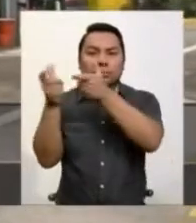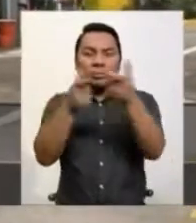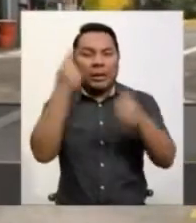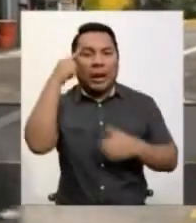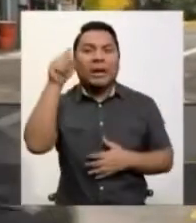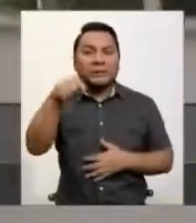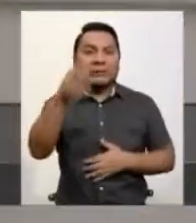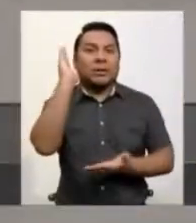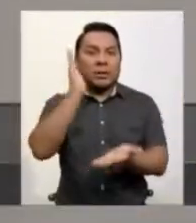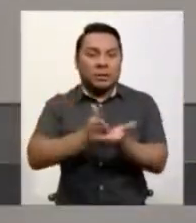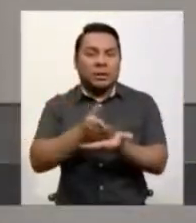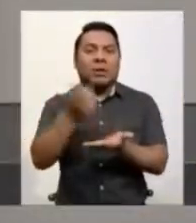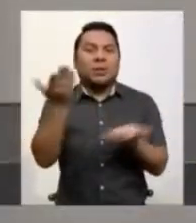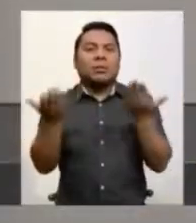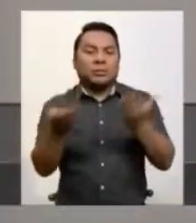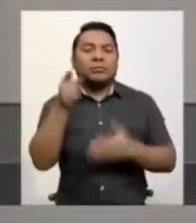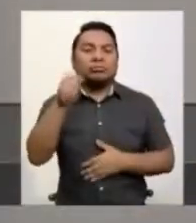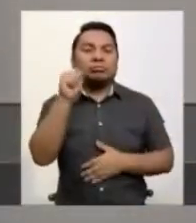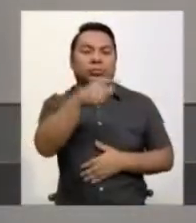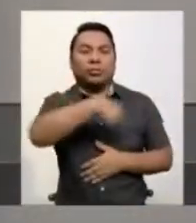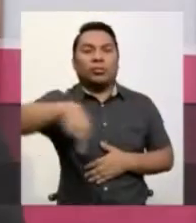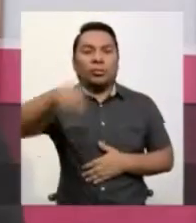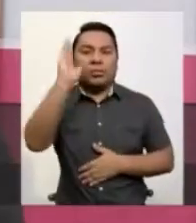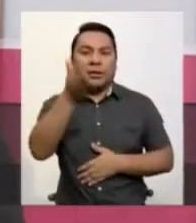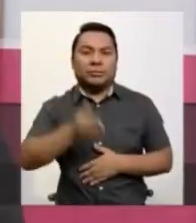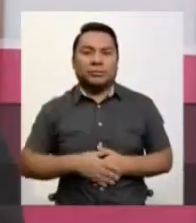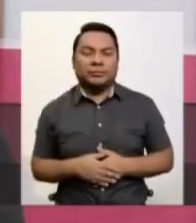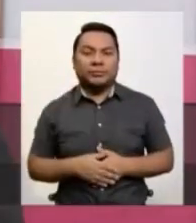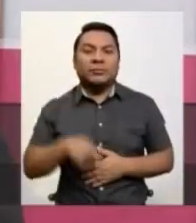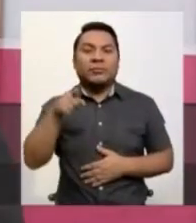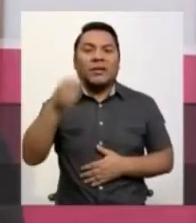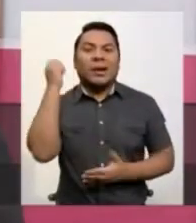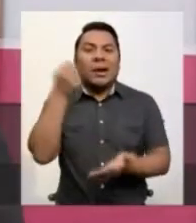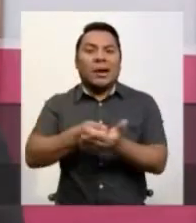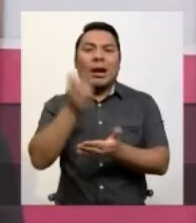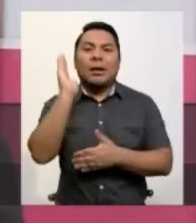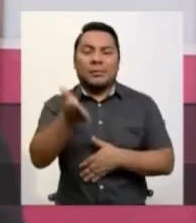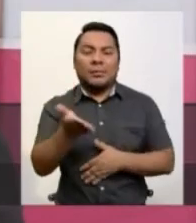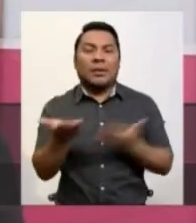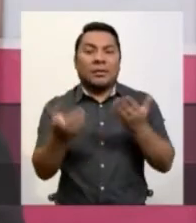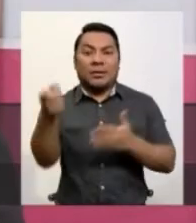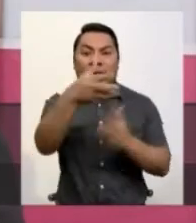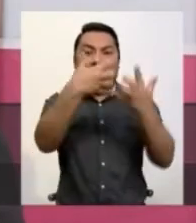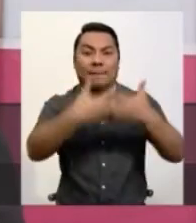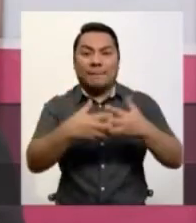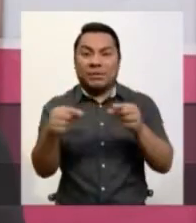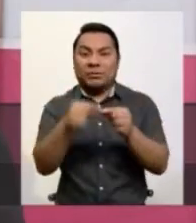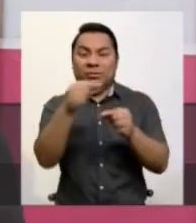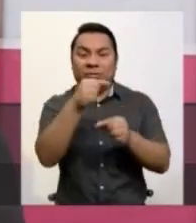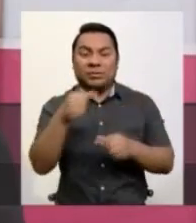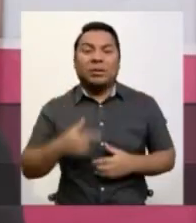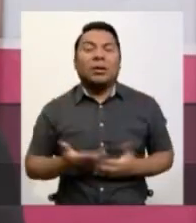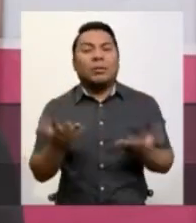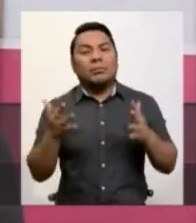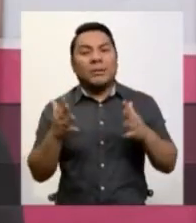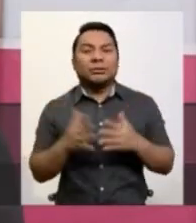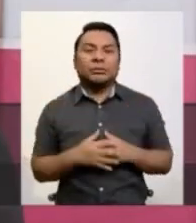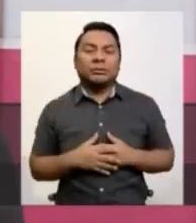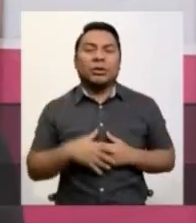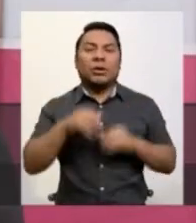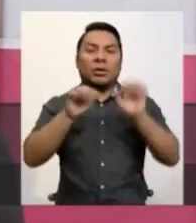empresas, recibirán las sanciones correspondientes. Las multas que pueden recaer sobre las empresas pueden ser de hasta